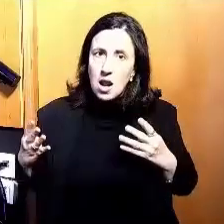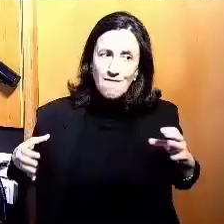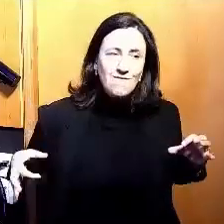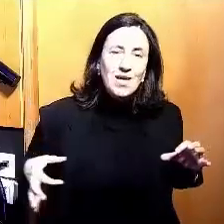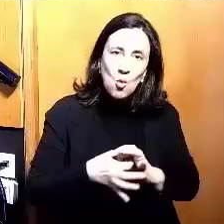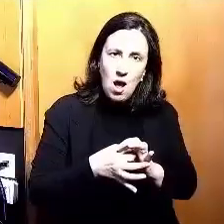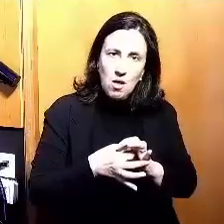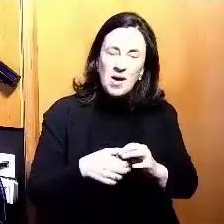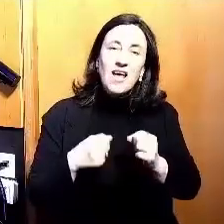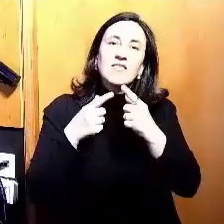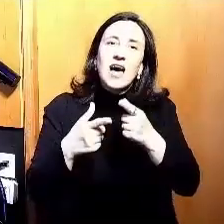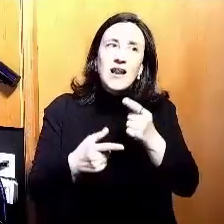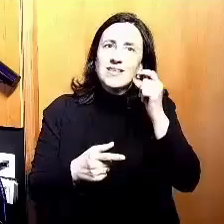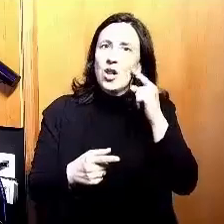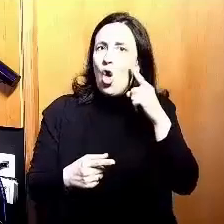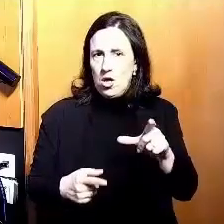darle sentido justamente a la apertura.